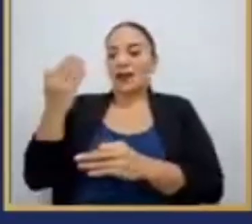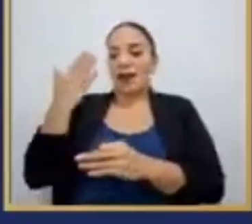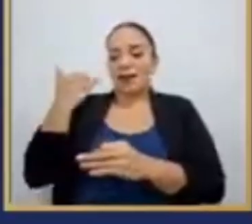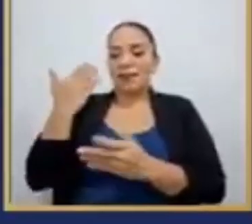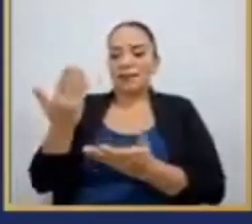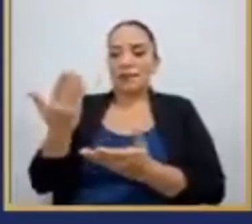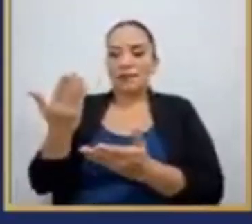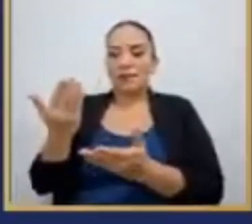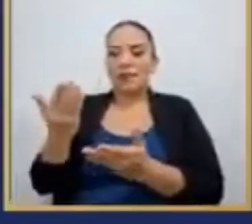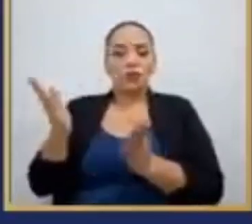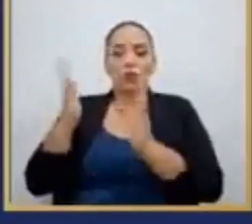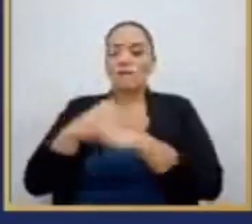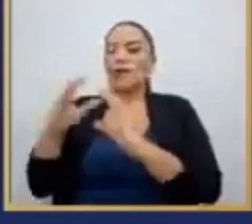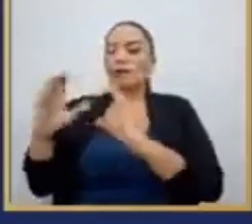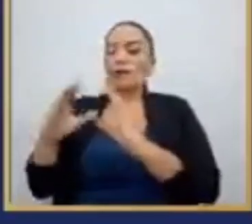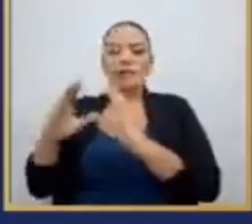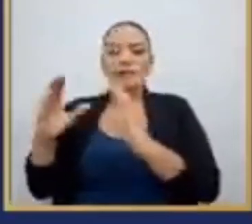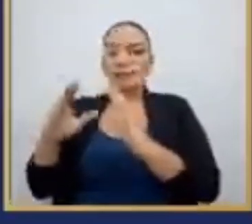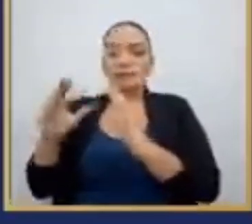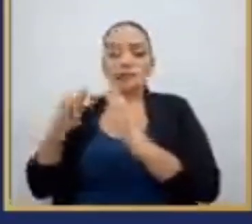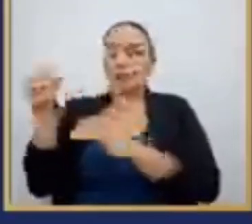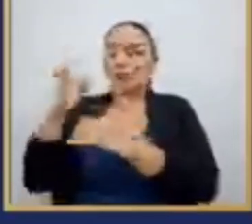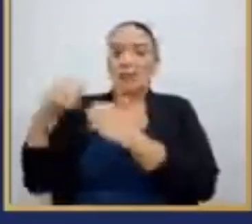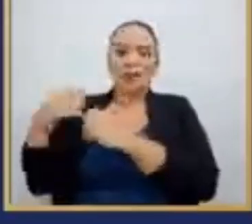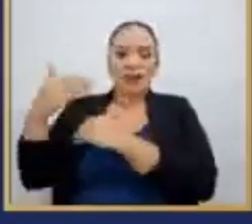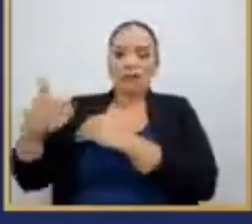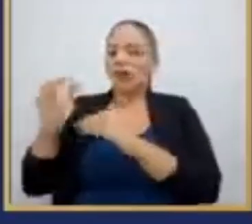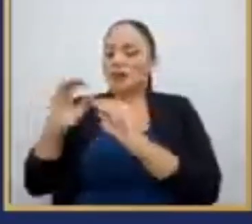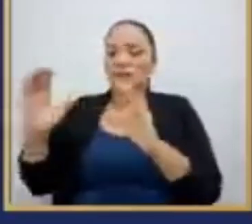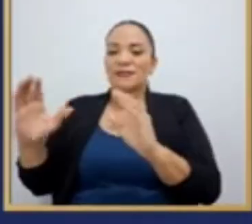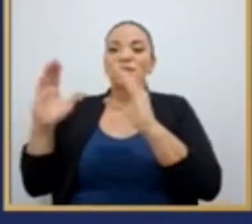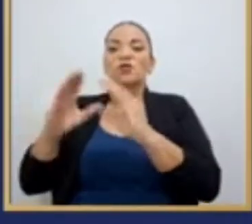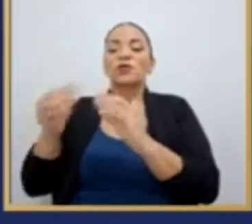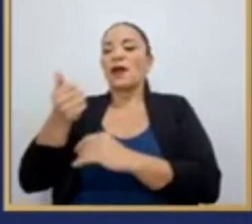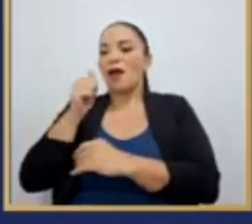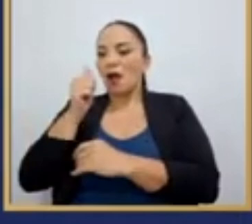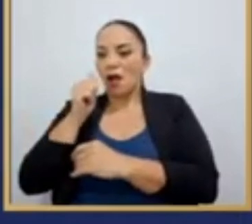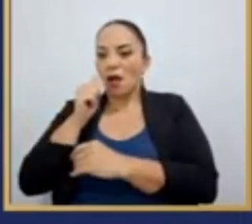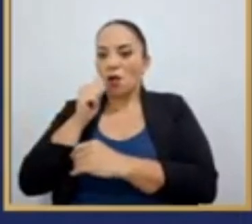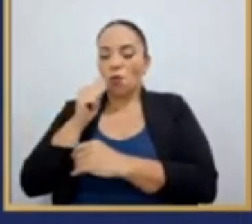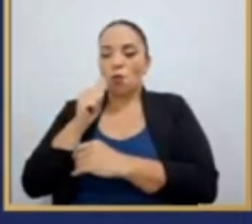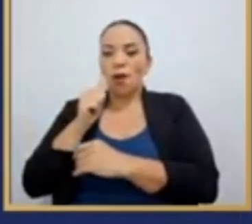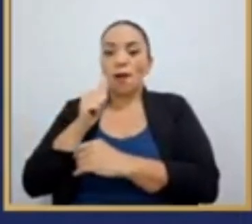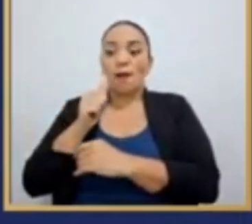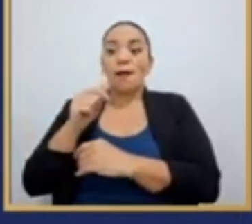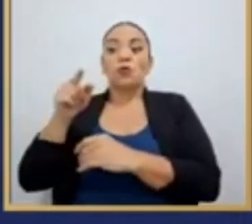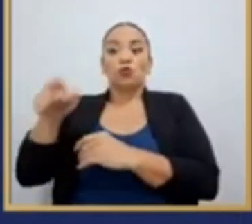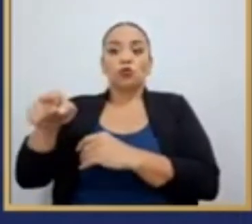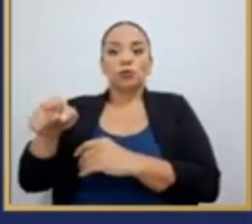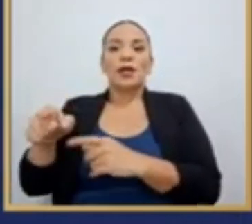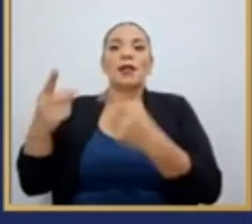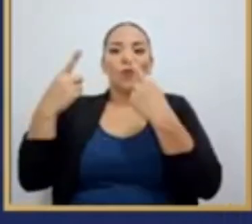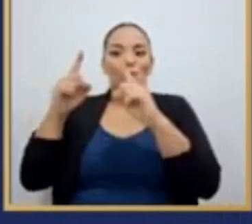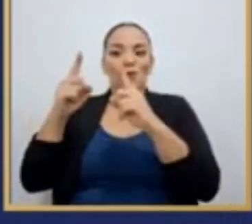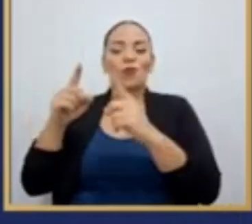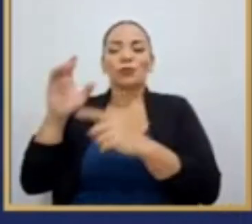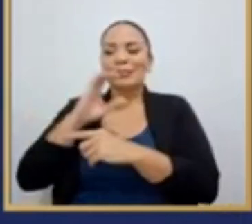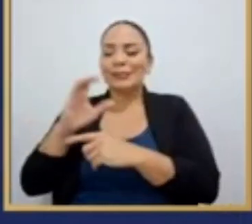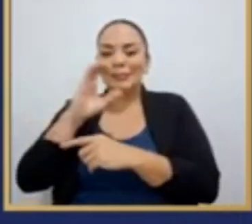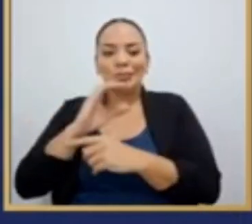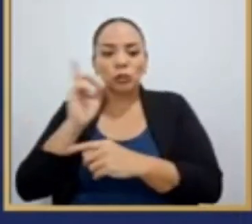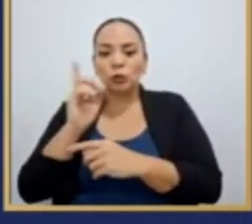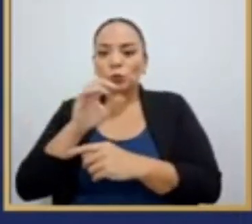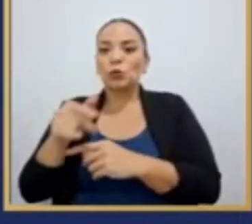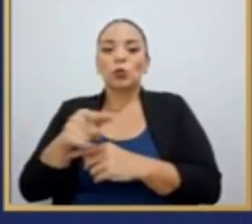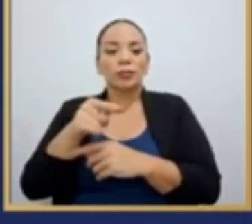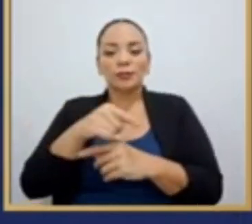recurso hídrico por 17 años y se puso a trabajar y consiguió el agua